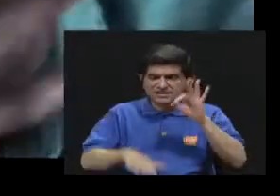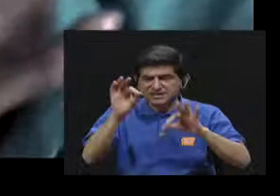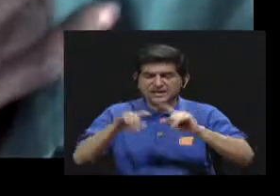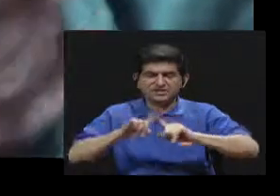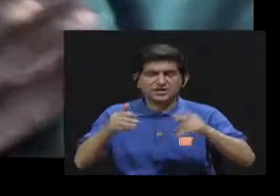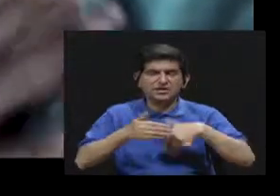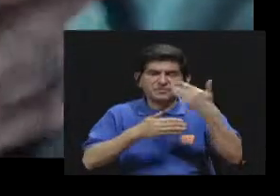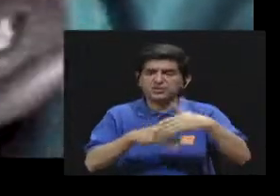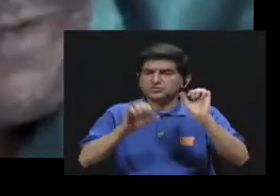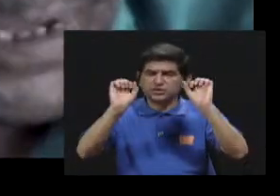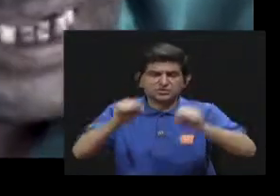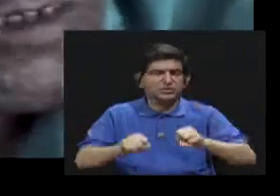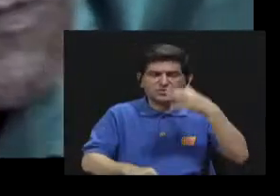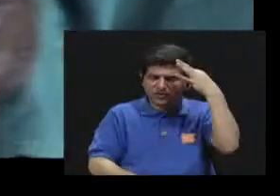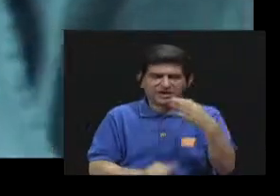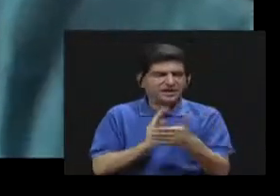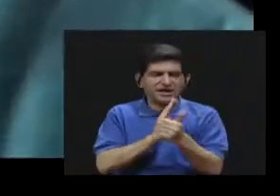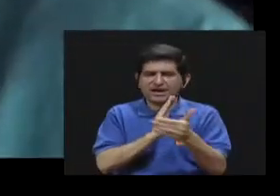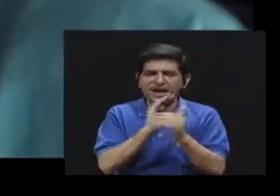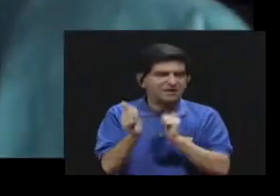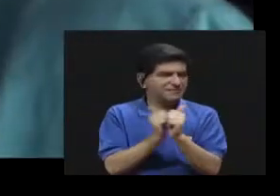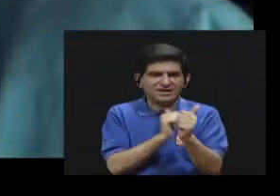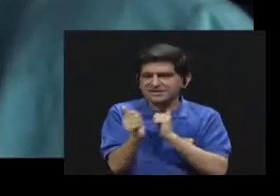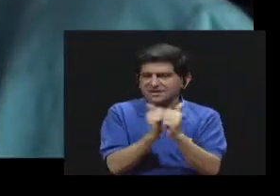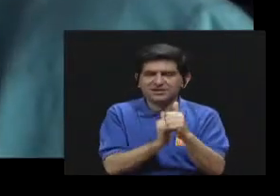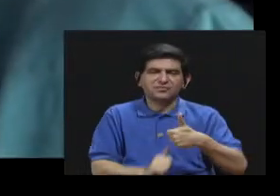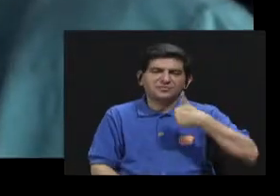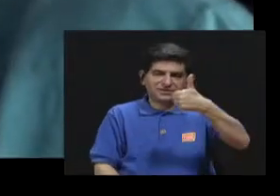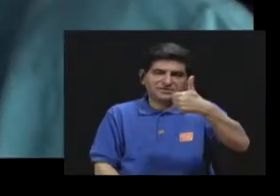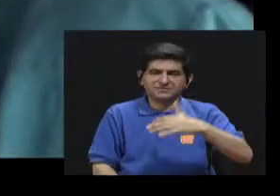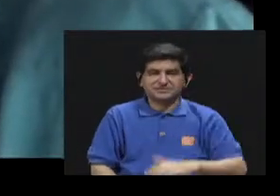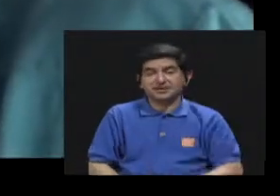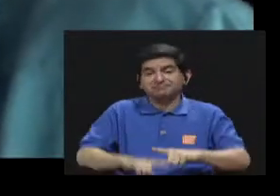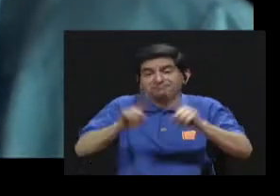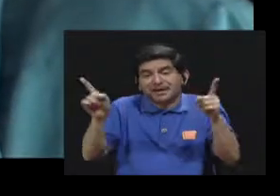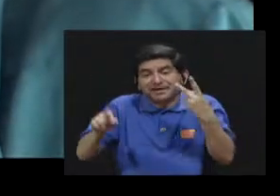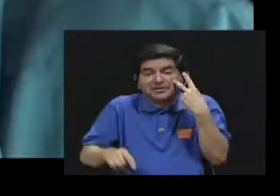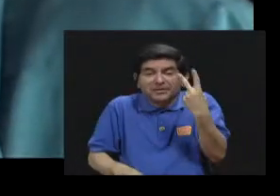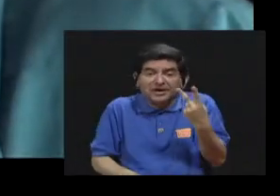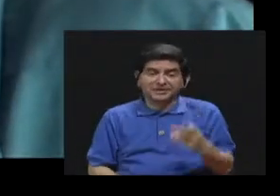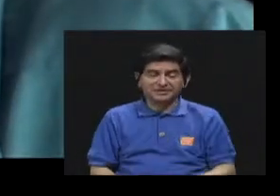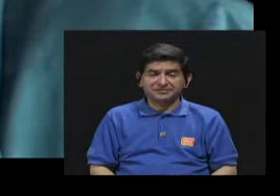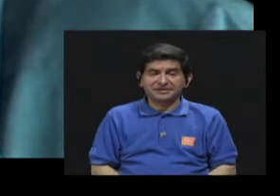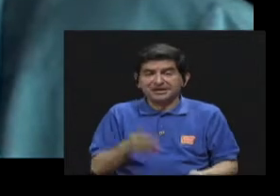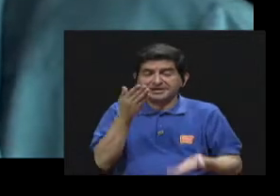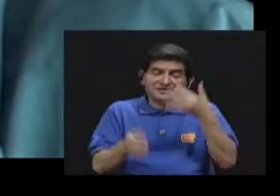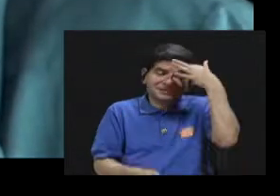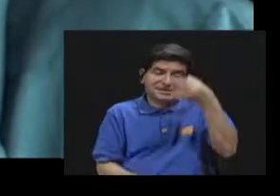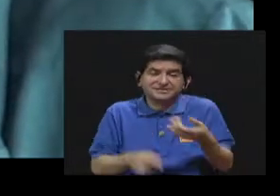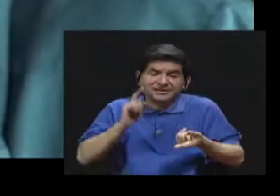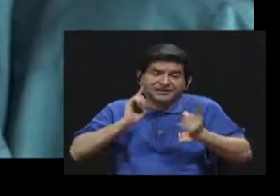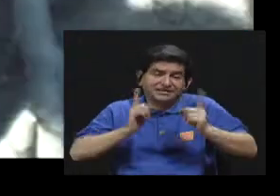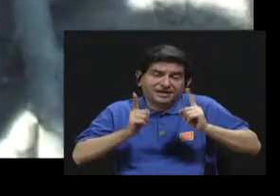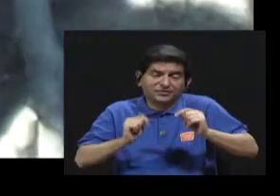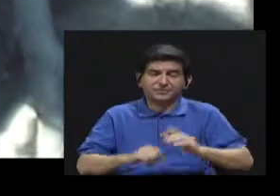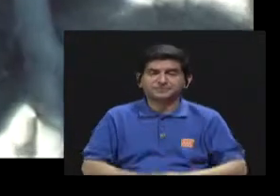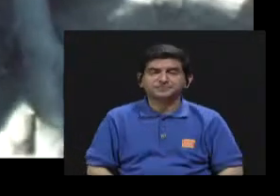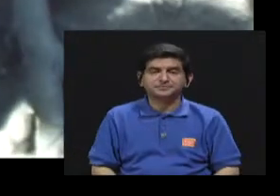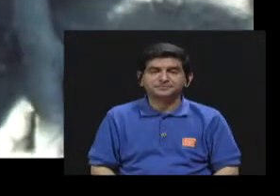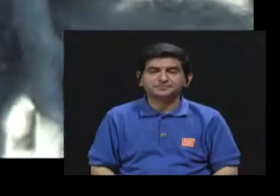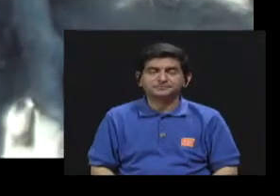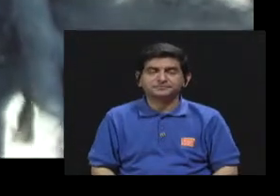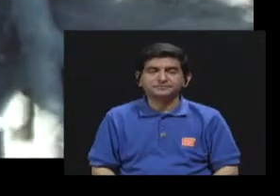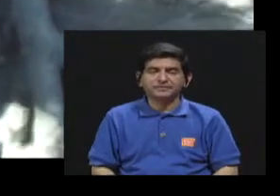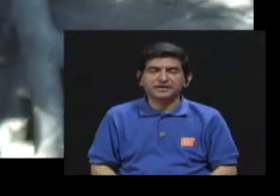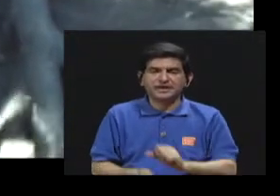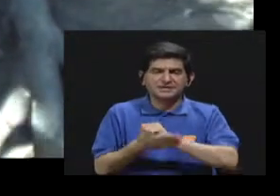crean como en capacidad de competir, ¿verdad? De ganar, claro, un premio. Pero bueno, habría que ver cuáles son los criterios, ¿no? San Francisco de la Chureca